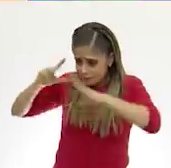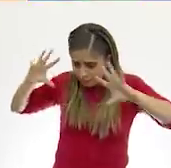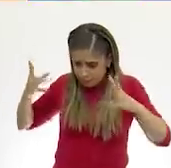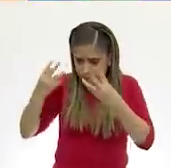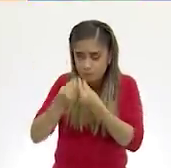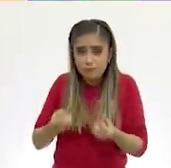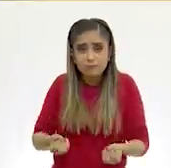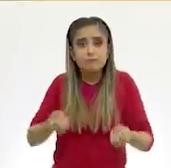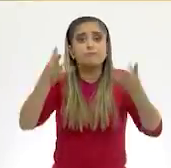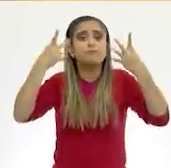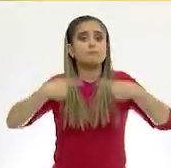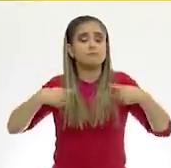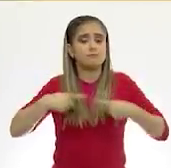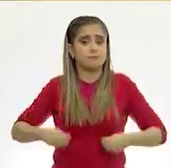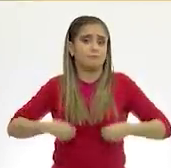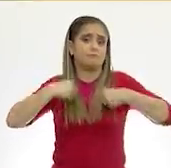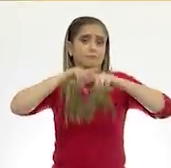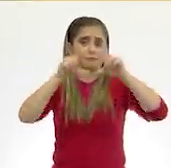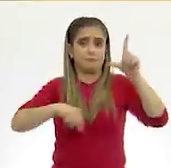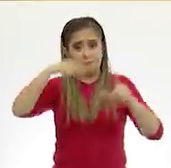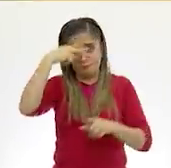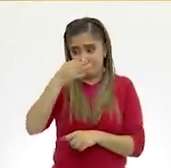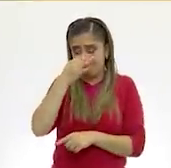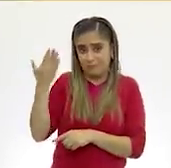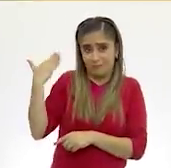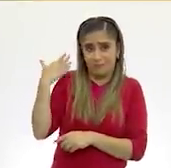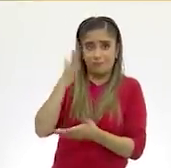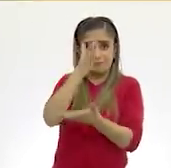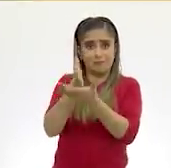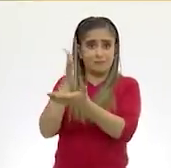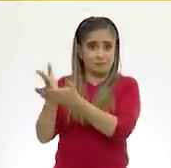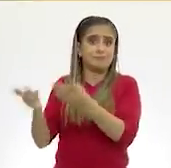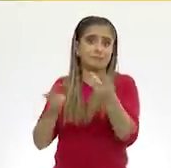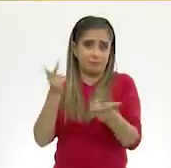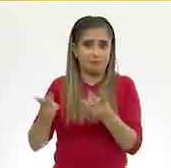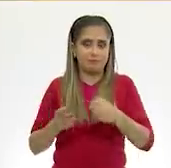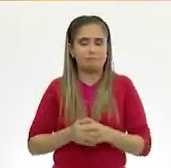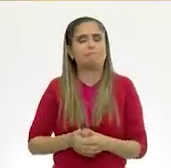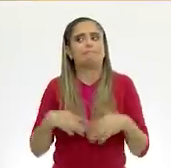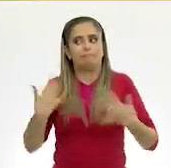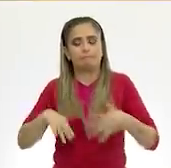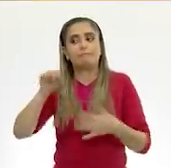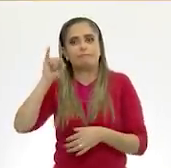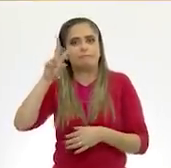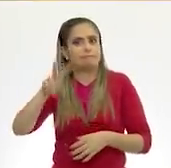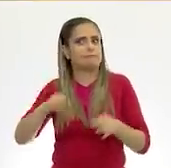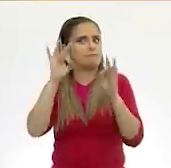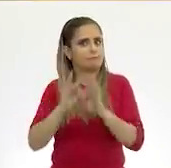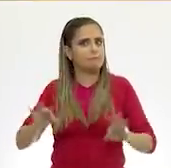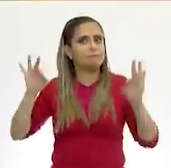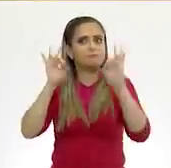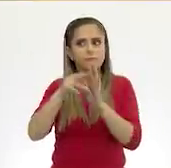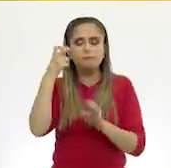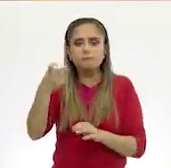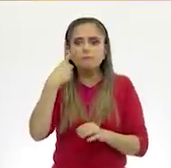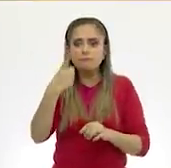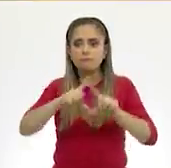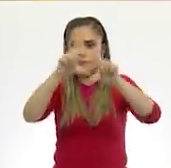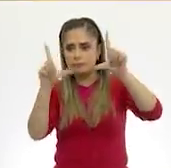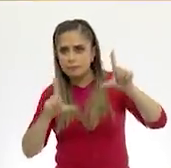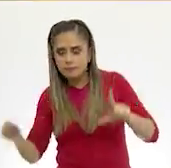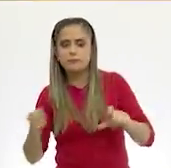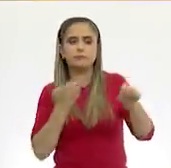mexicanos. Excelente, maestro. Sé que es muy importante conocer los resultados a nivel nacional,